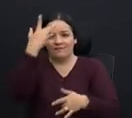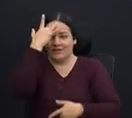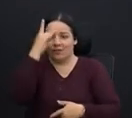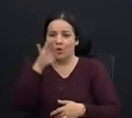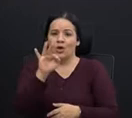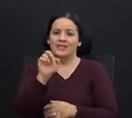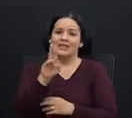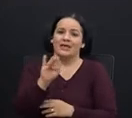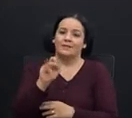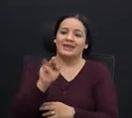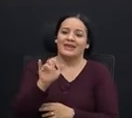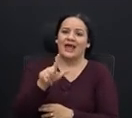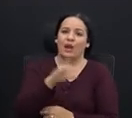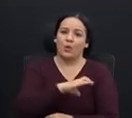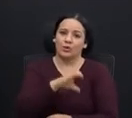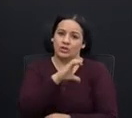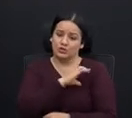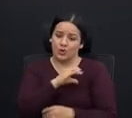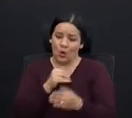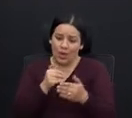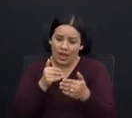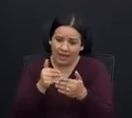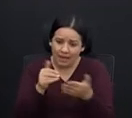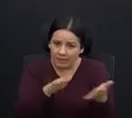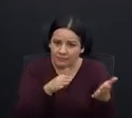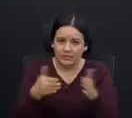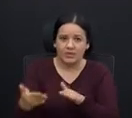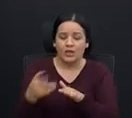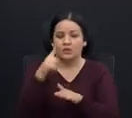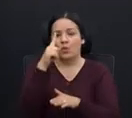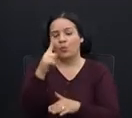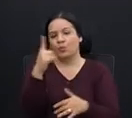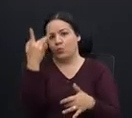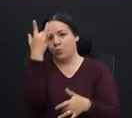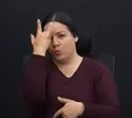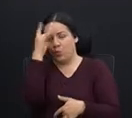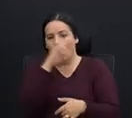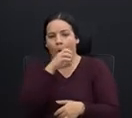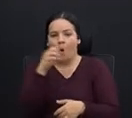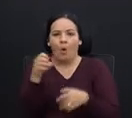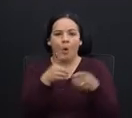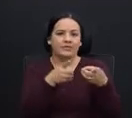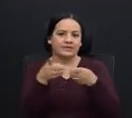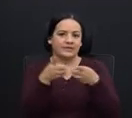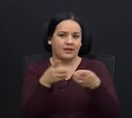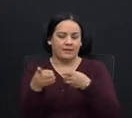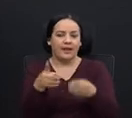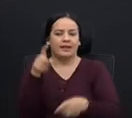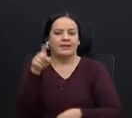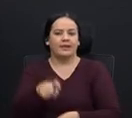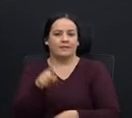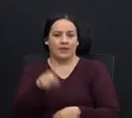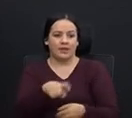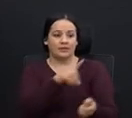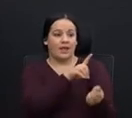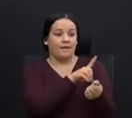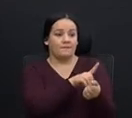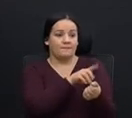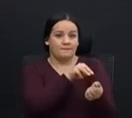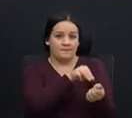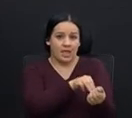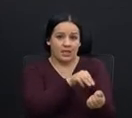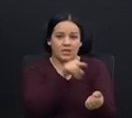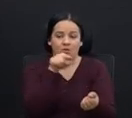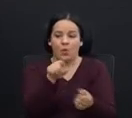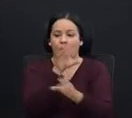o condición terminal de una afección, así como describir los deberes del médico en el cuidado